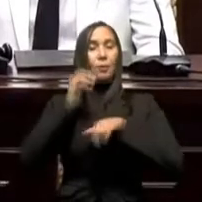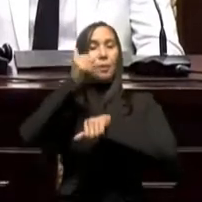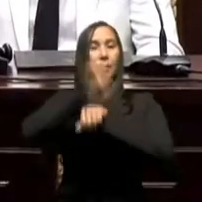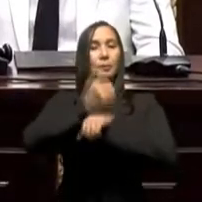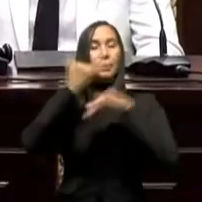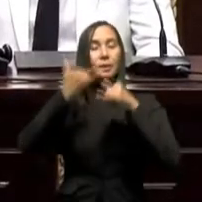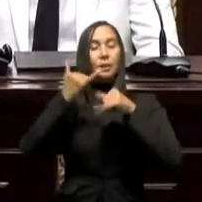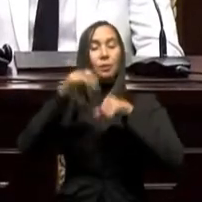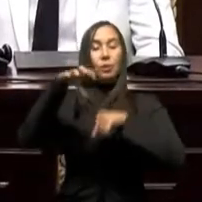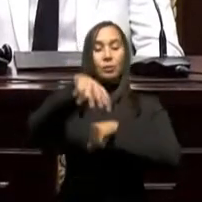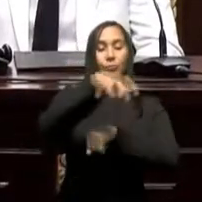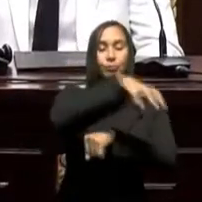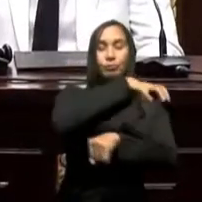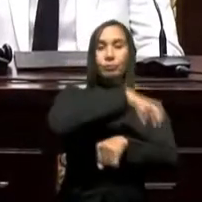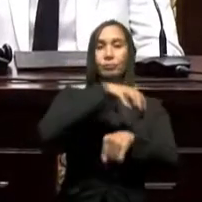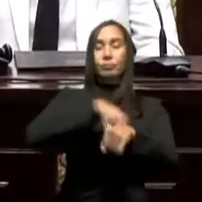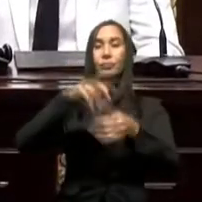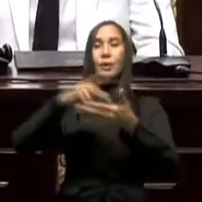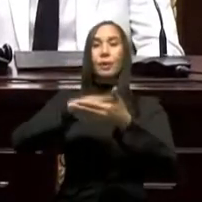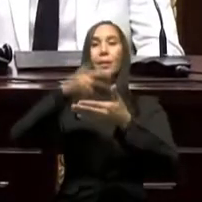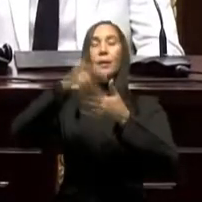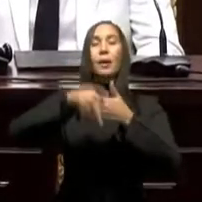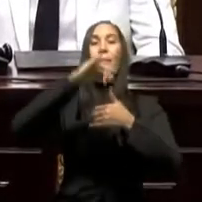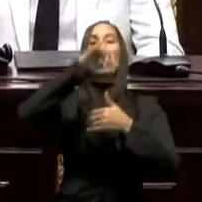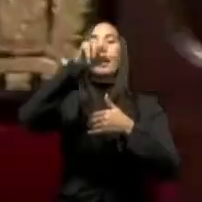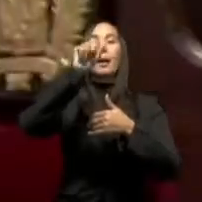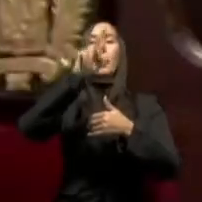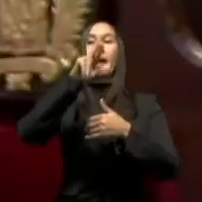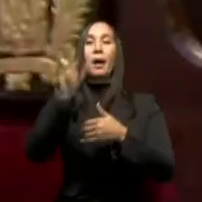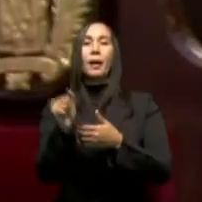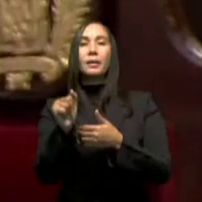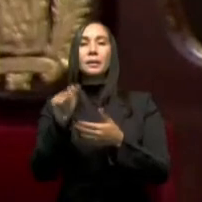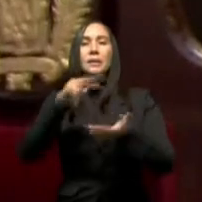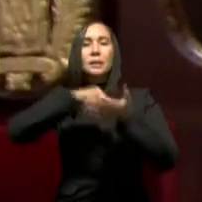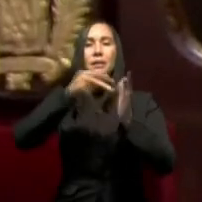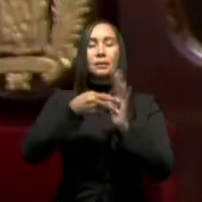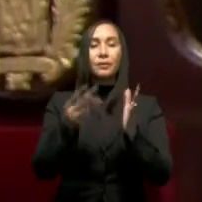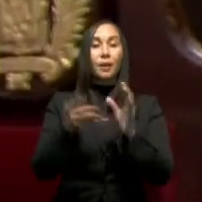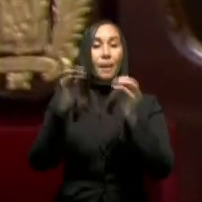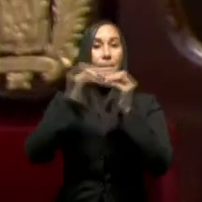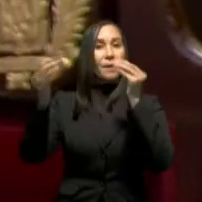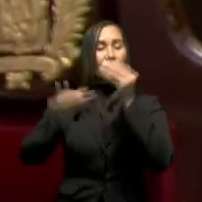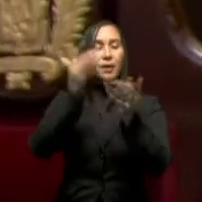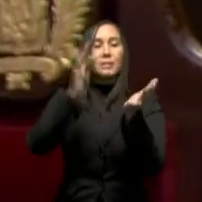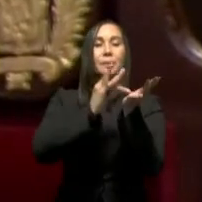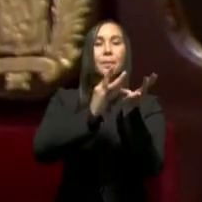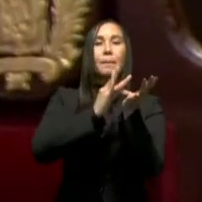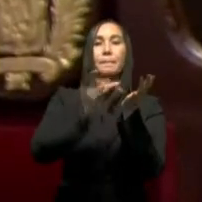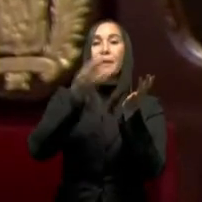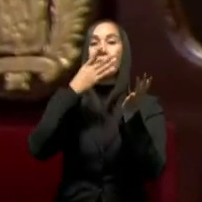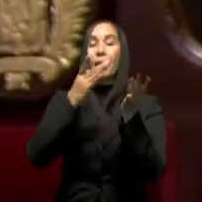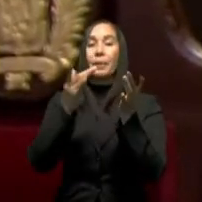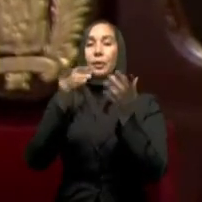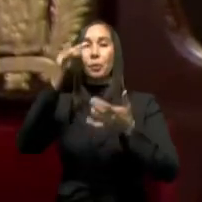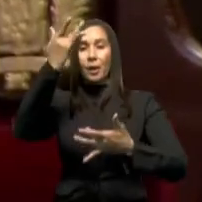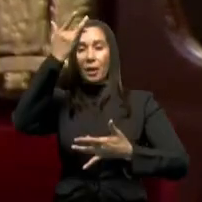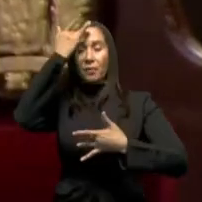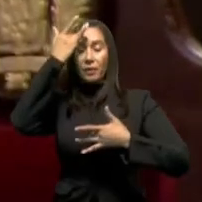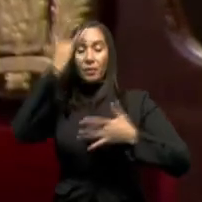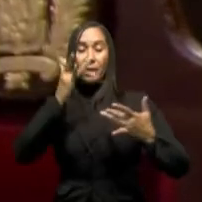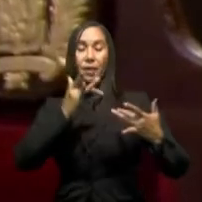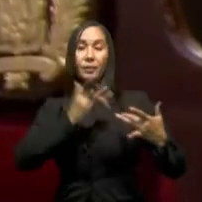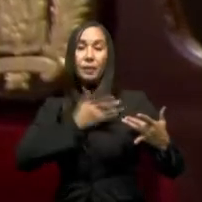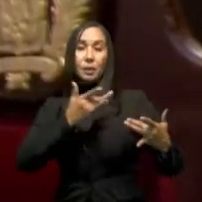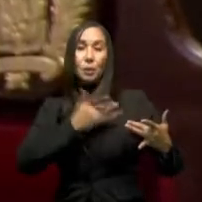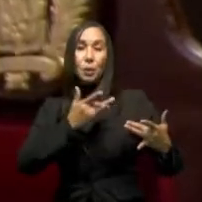mente en todo el territorio nacional el programa Heart que facilitará medicamentos de hipertensión y de diabetes